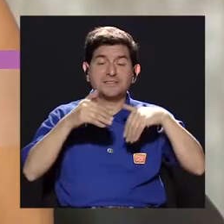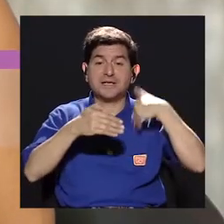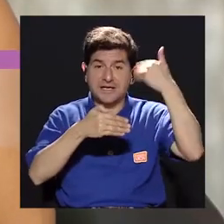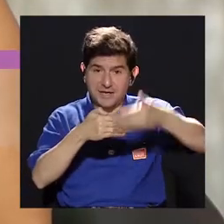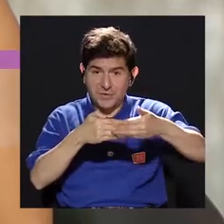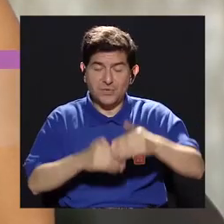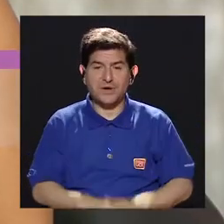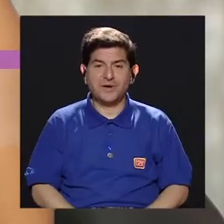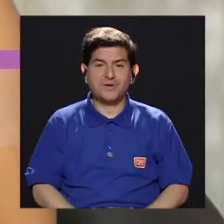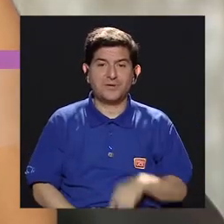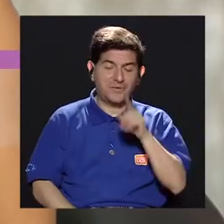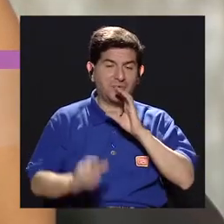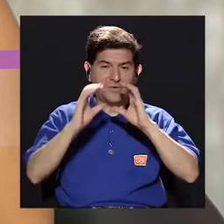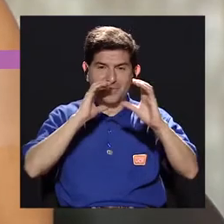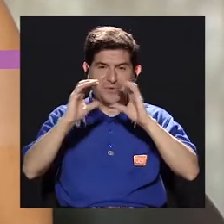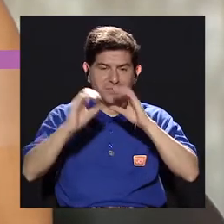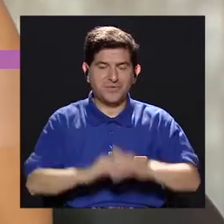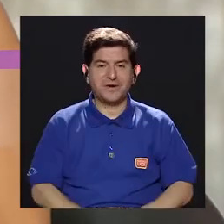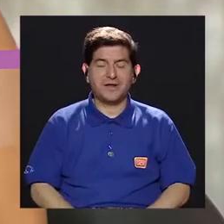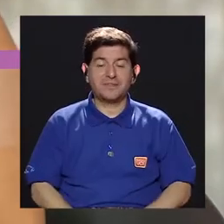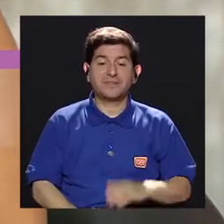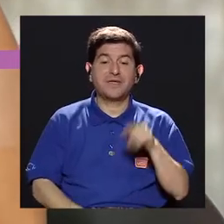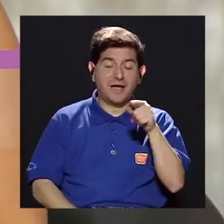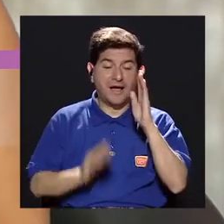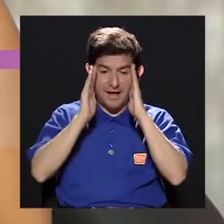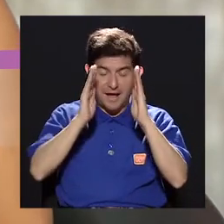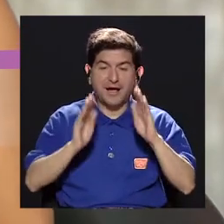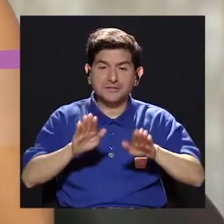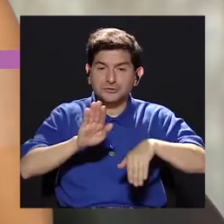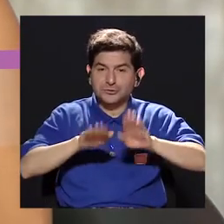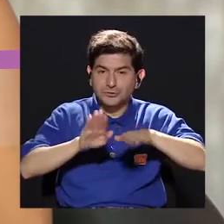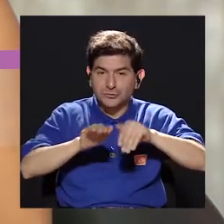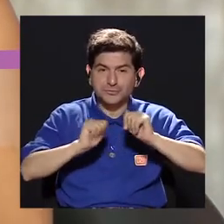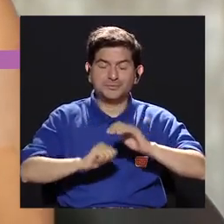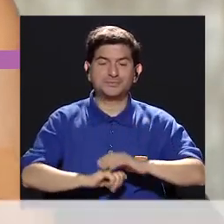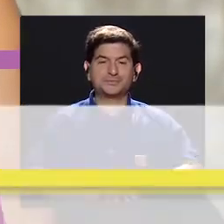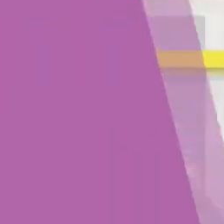ya regresamos más con esta conversación sobre el cuidado de los pies.